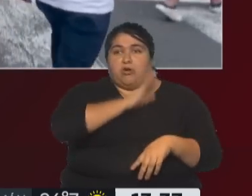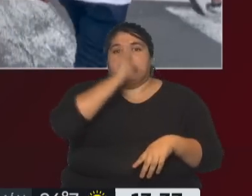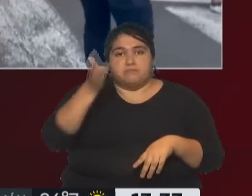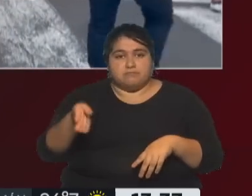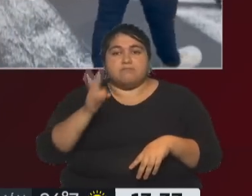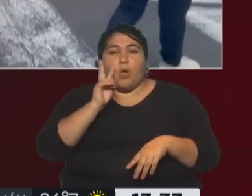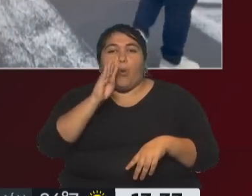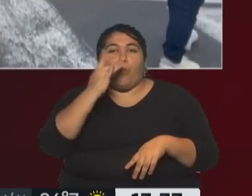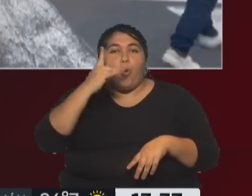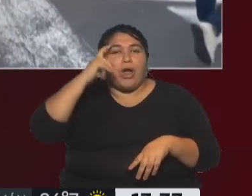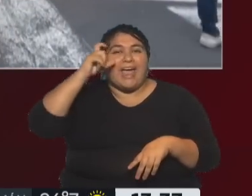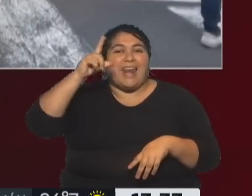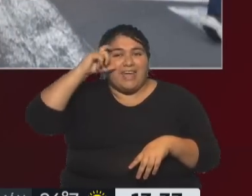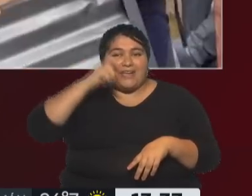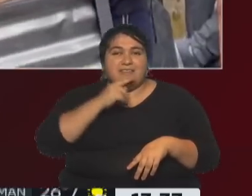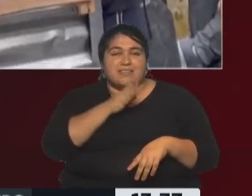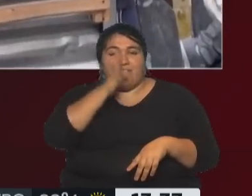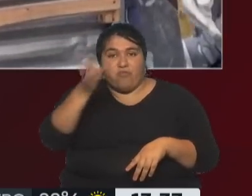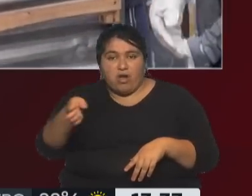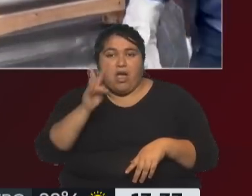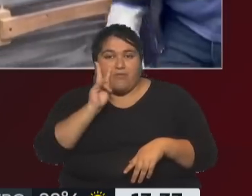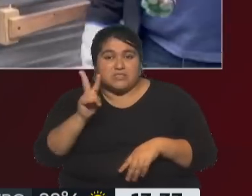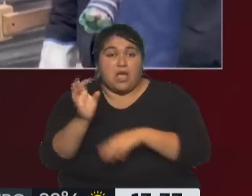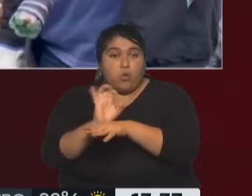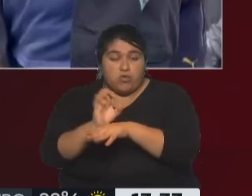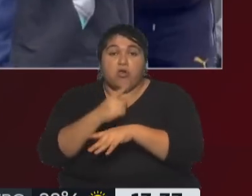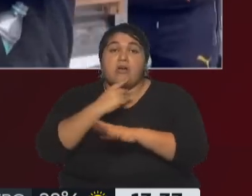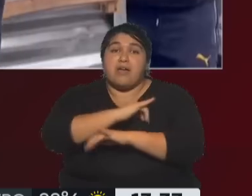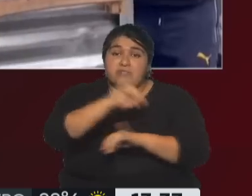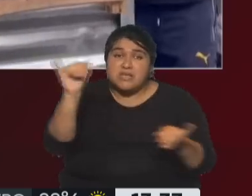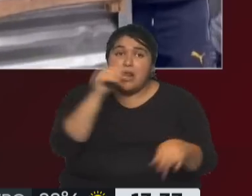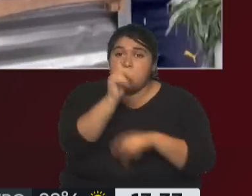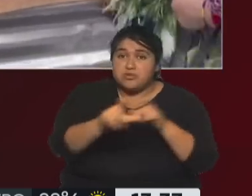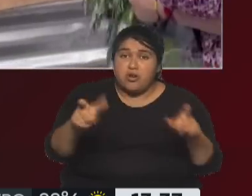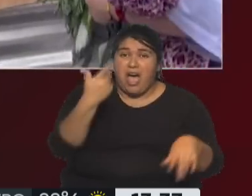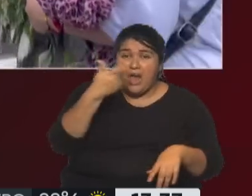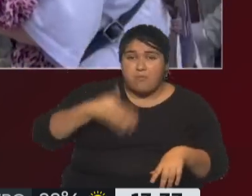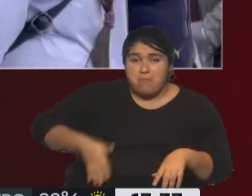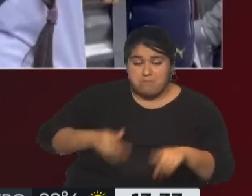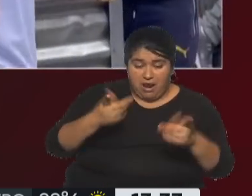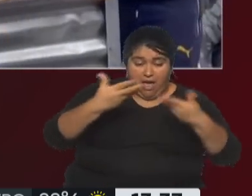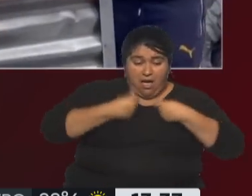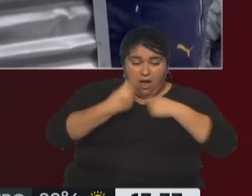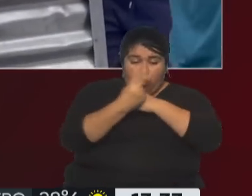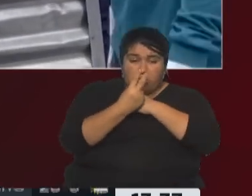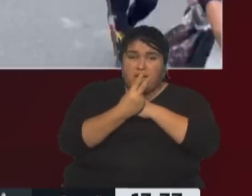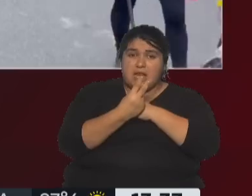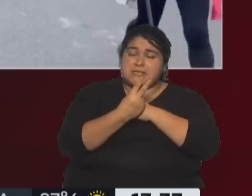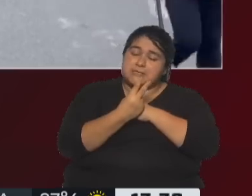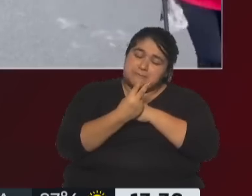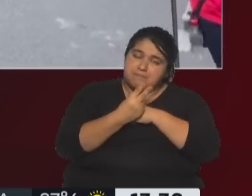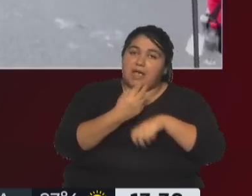haciendo Bukele, y lo que él planteaba me parecía un poco interesante. Decirle a la ciudadanía que se tiene que armar para defenderse es decir que el